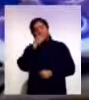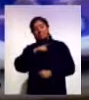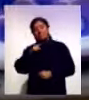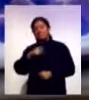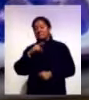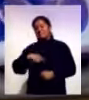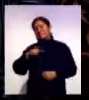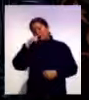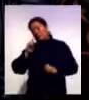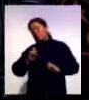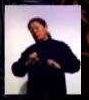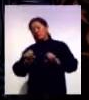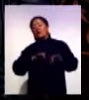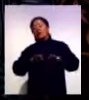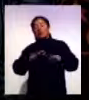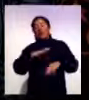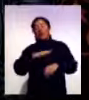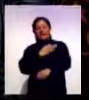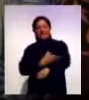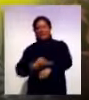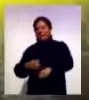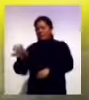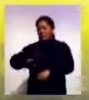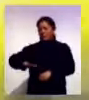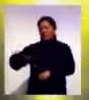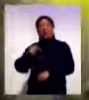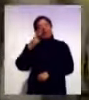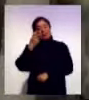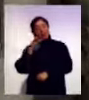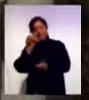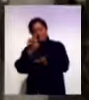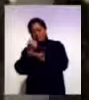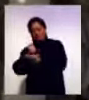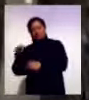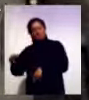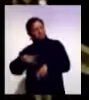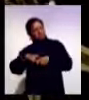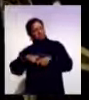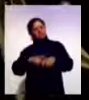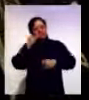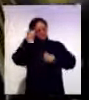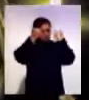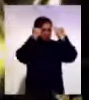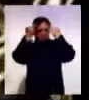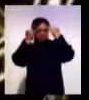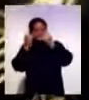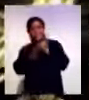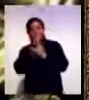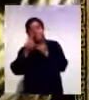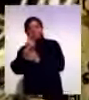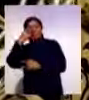del trabajo que realizó con su familia y asegura que este logro los motiva a continuar innovando para cautivar a nuevos públicos y seguir